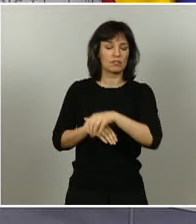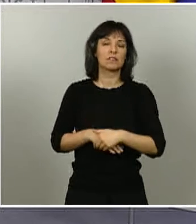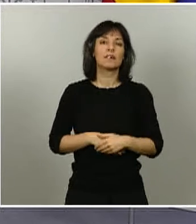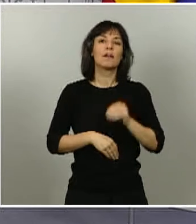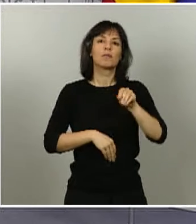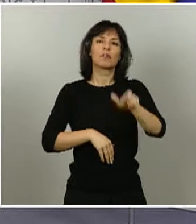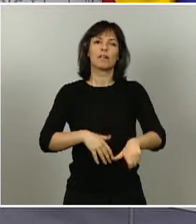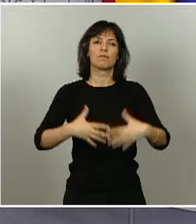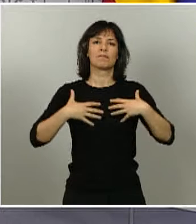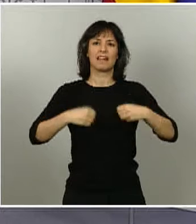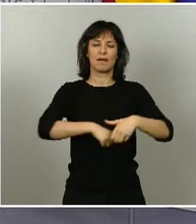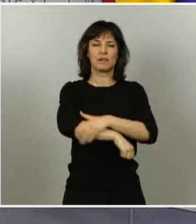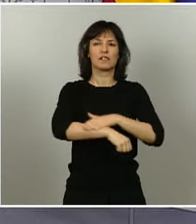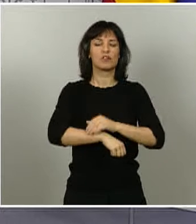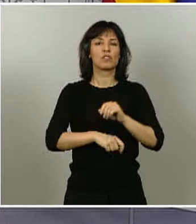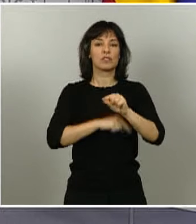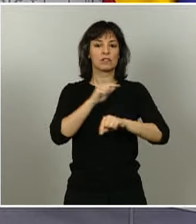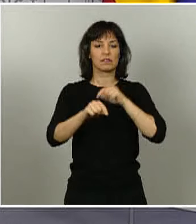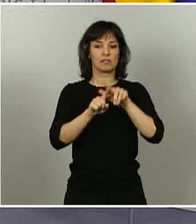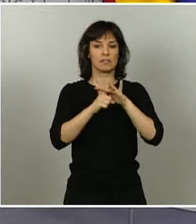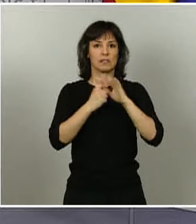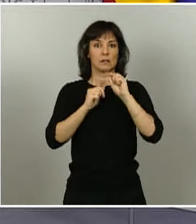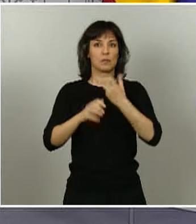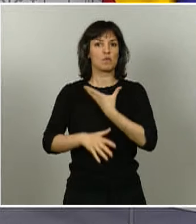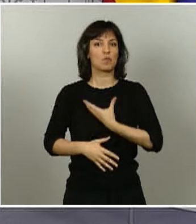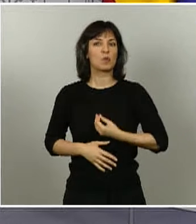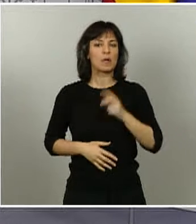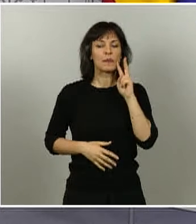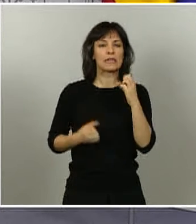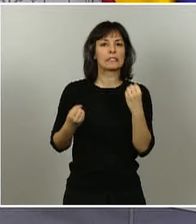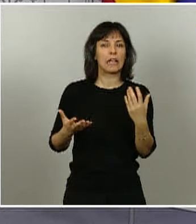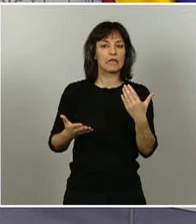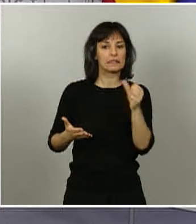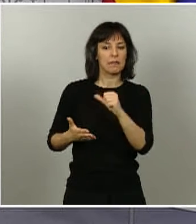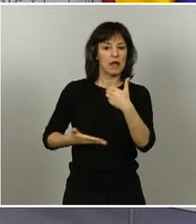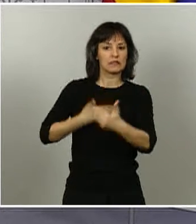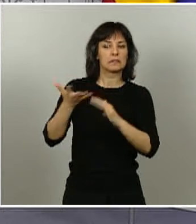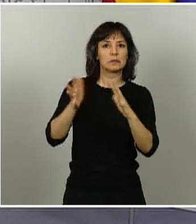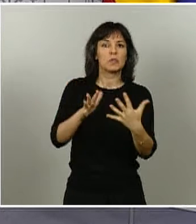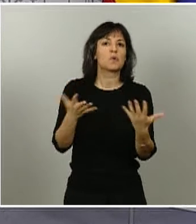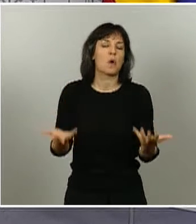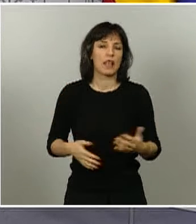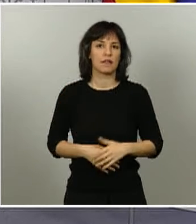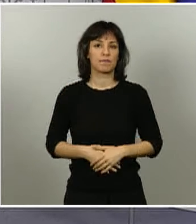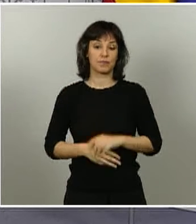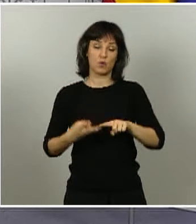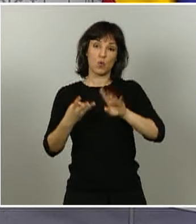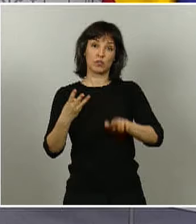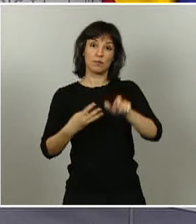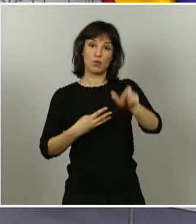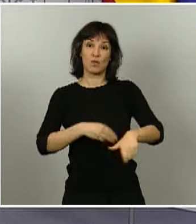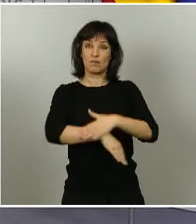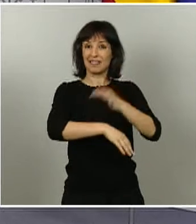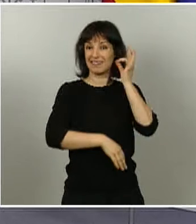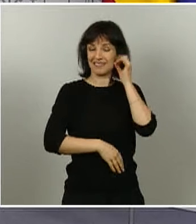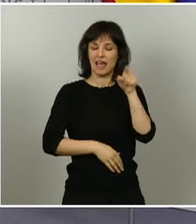en la región de Murcia y cuál puede ser su posible evolución en las próximas semanas. Y ya por último, para la ministra Montero, respecto a los